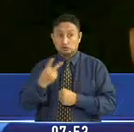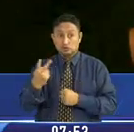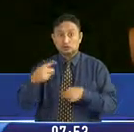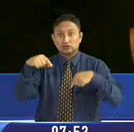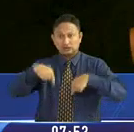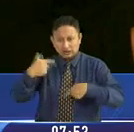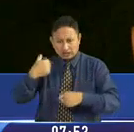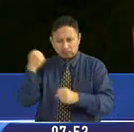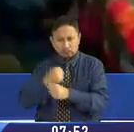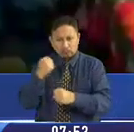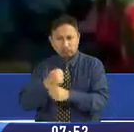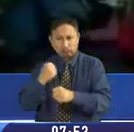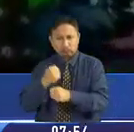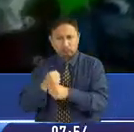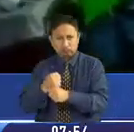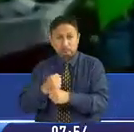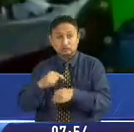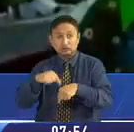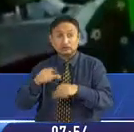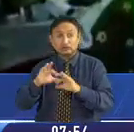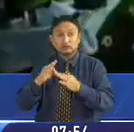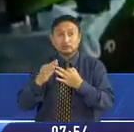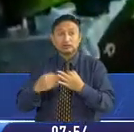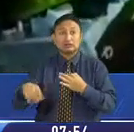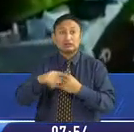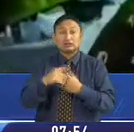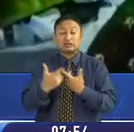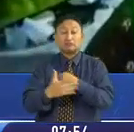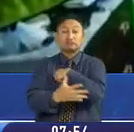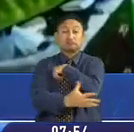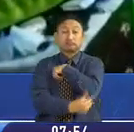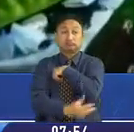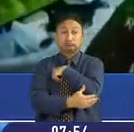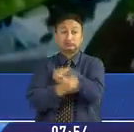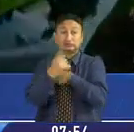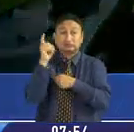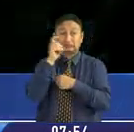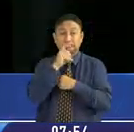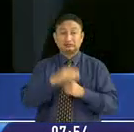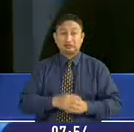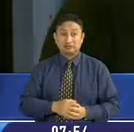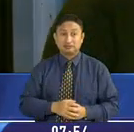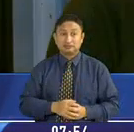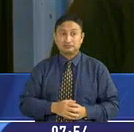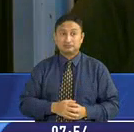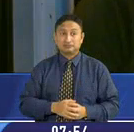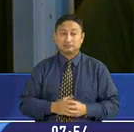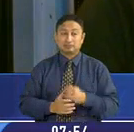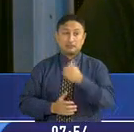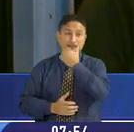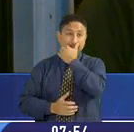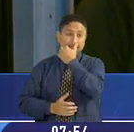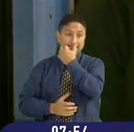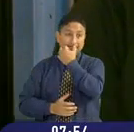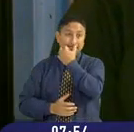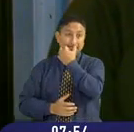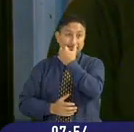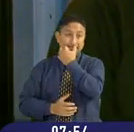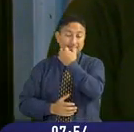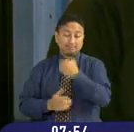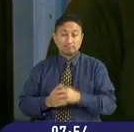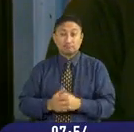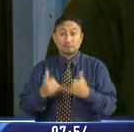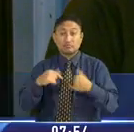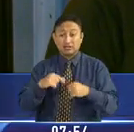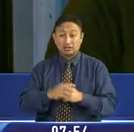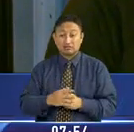que correr con gastos que para una familia de escasos recursos es difícil conseguir. La verdad que no quisiéramos tampoco